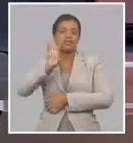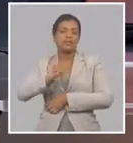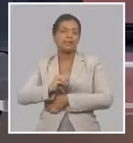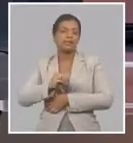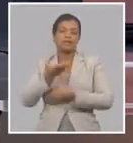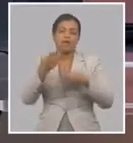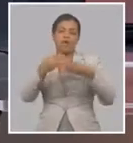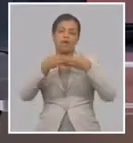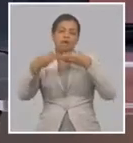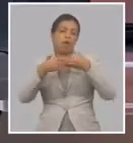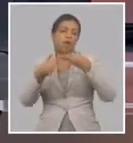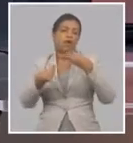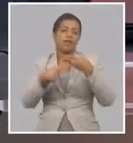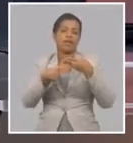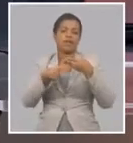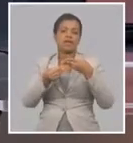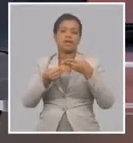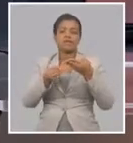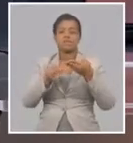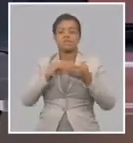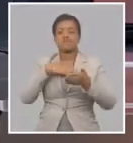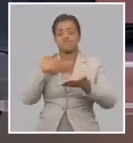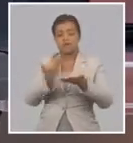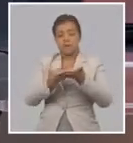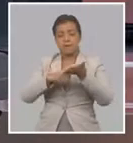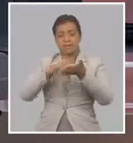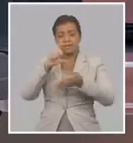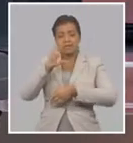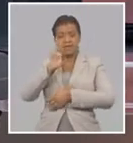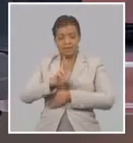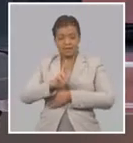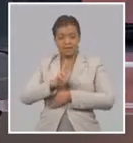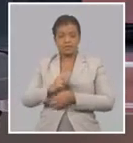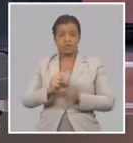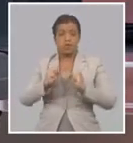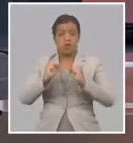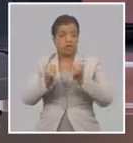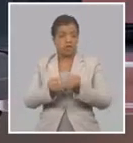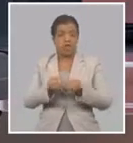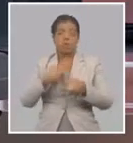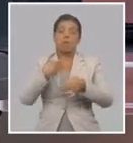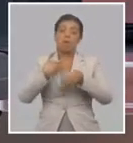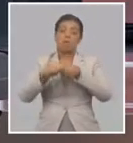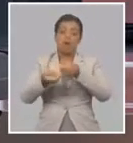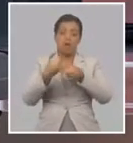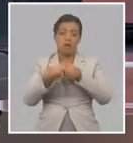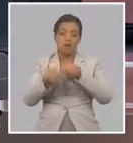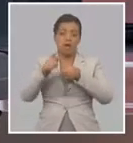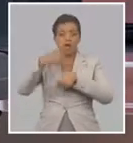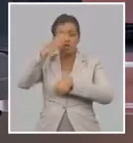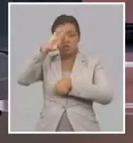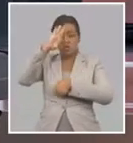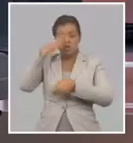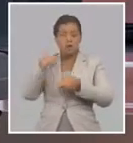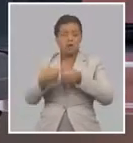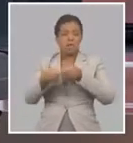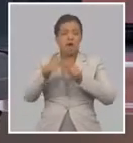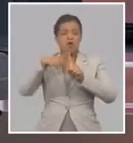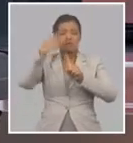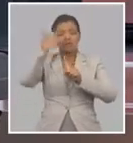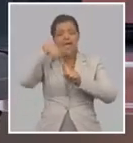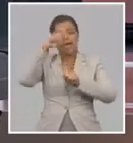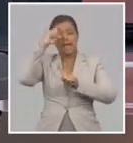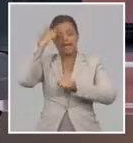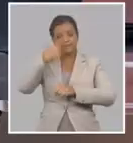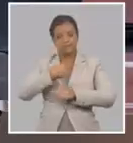30 dólares por pcr porque les exigen que al entrar al país no tenía que hacerlo tienes que pagar directamente en este caso sería a través de una tasa lo que